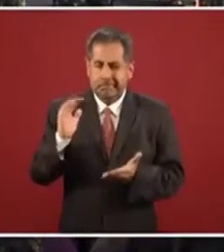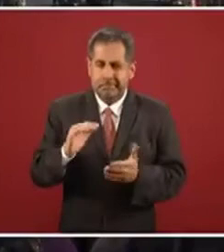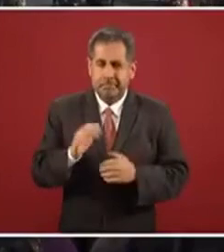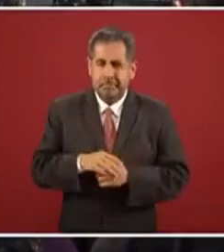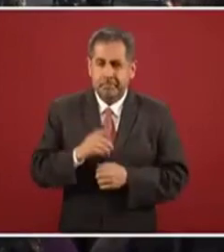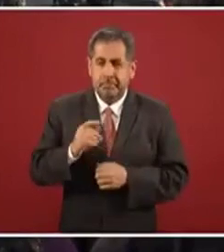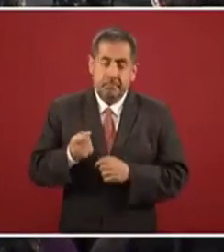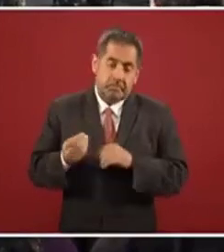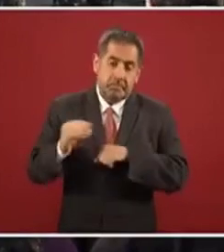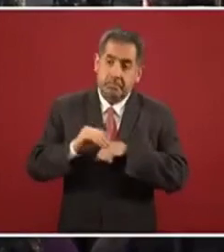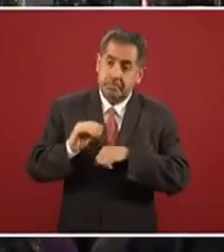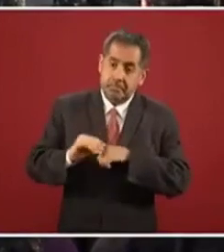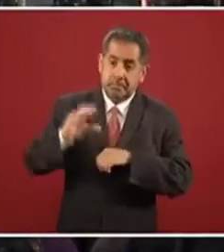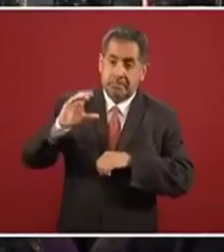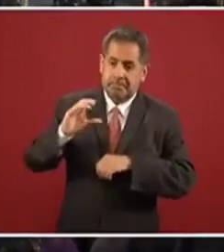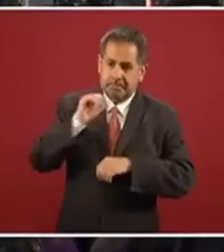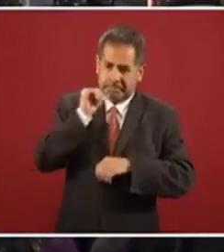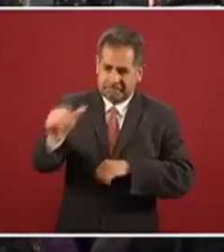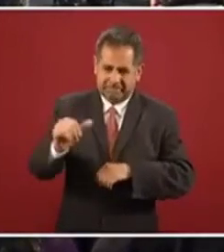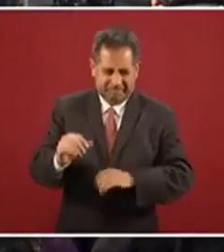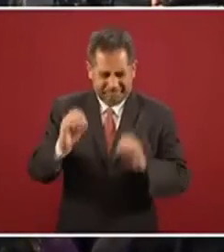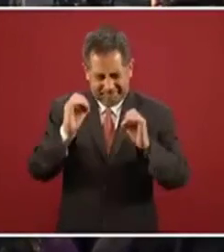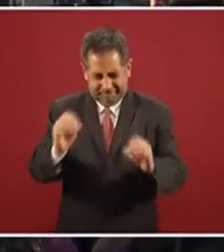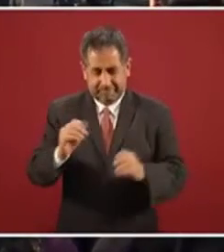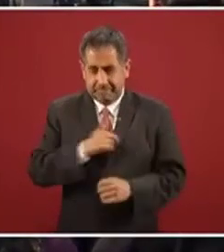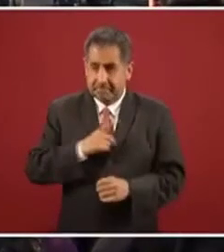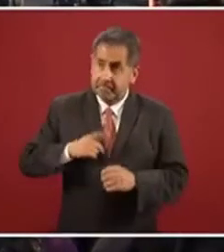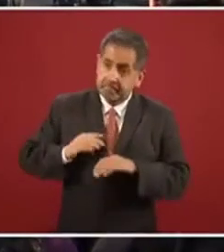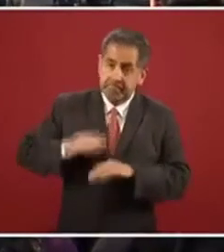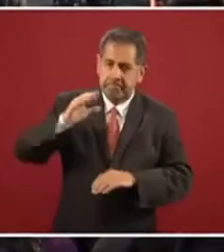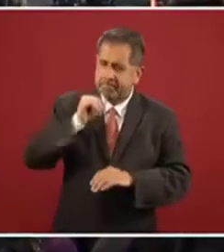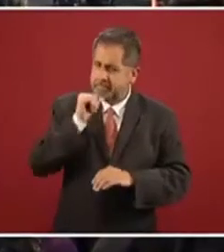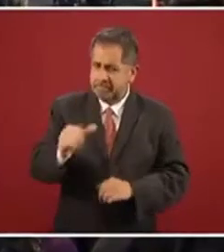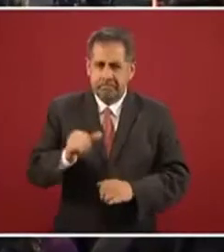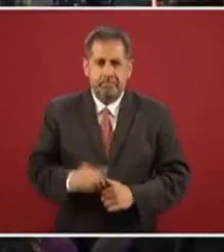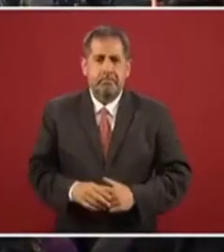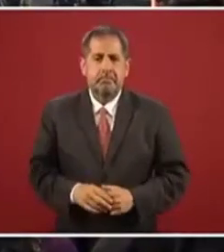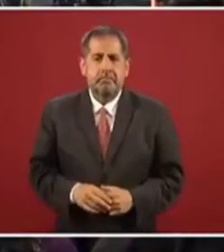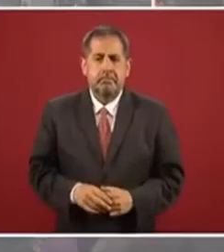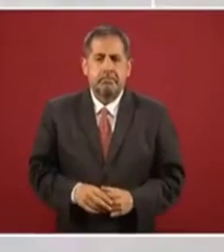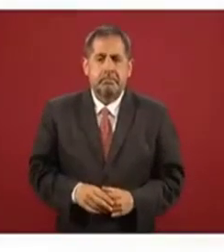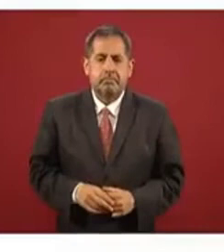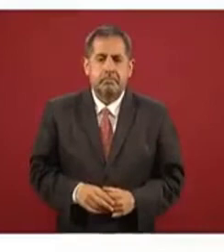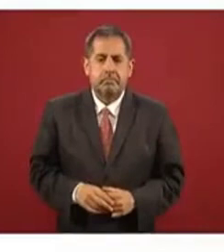cero aumento en la deuda pública.